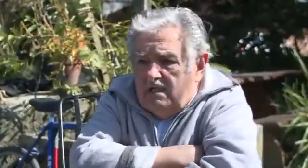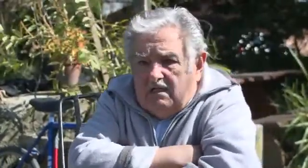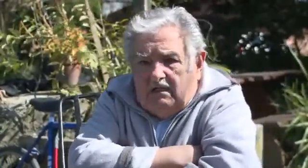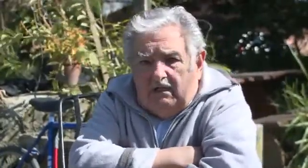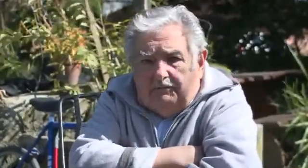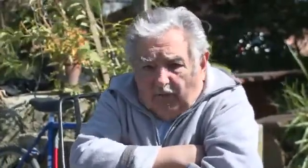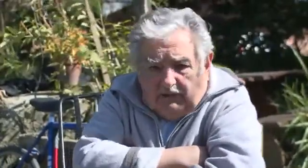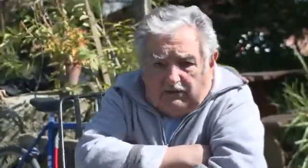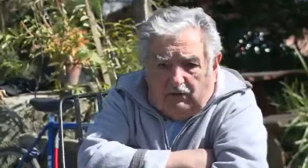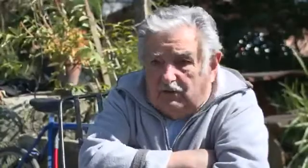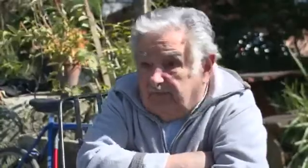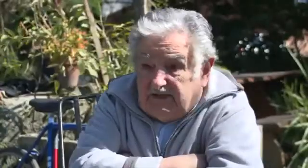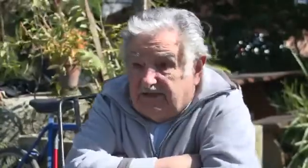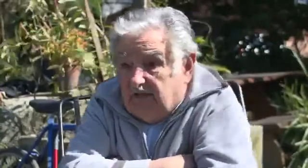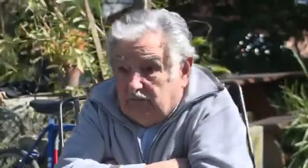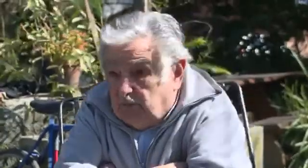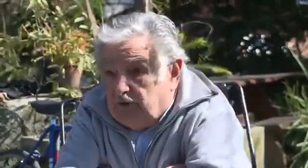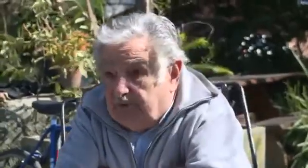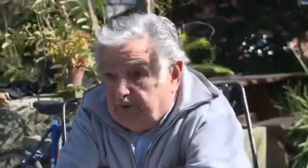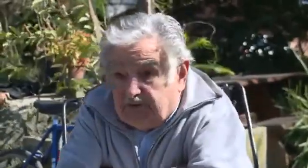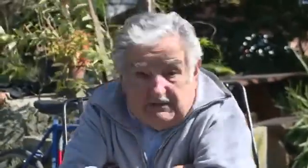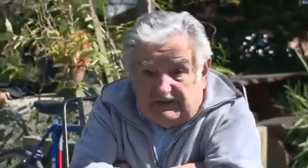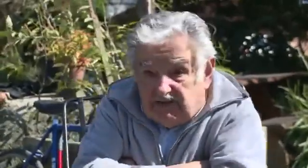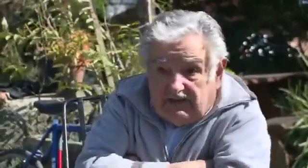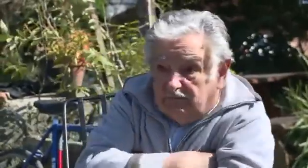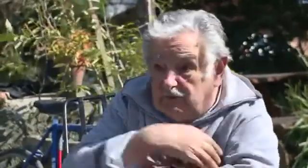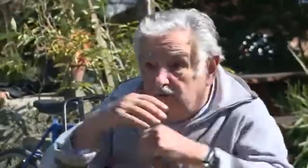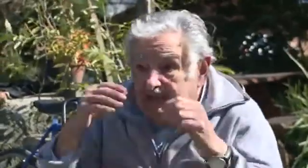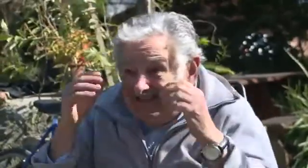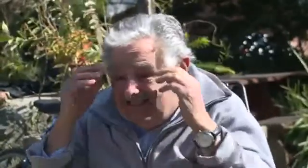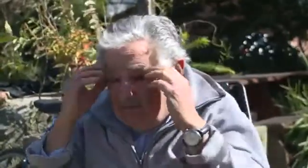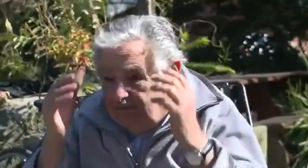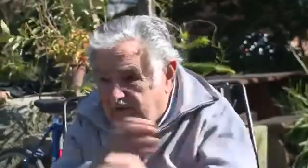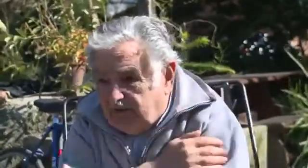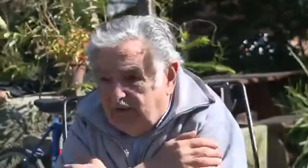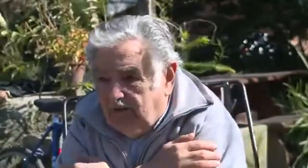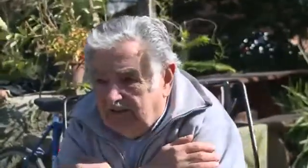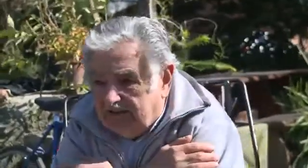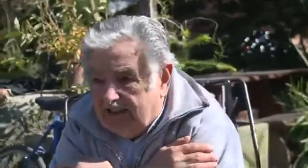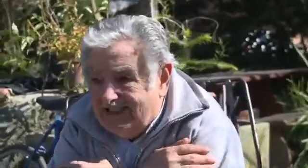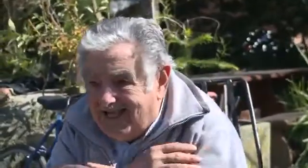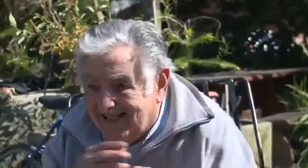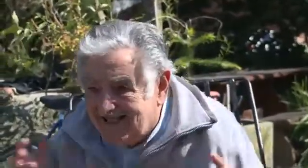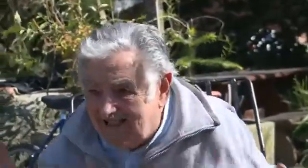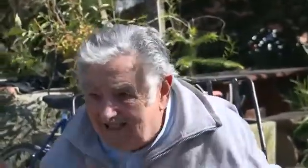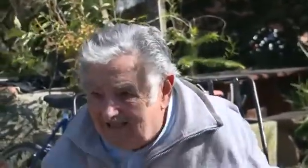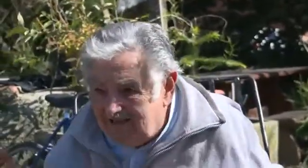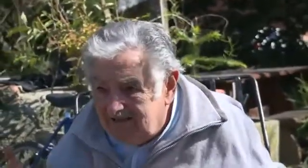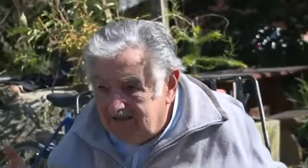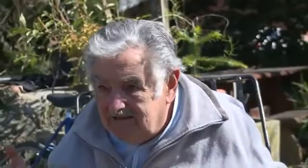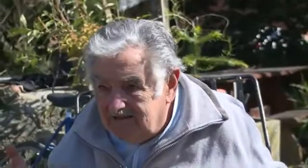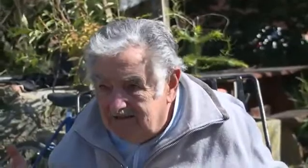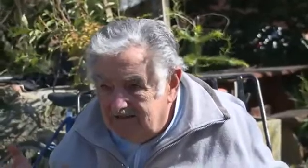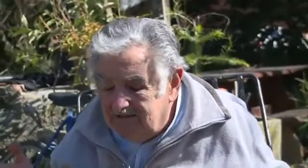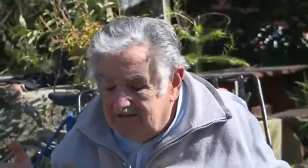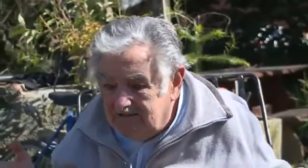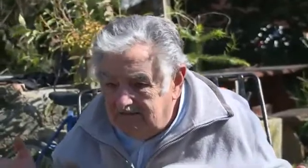escénica. Pobres son los que precisan mucho, porque si precisa mucho, llega un momento que no le alcanza nada.